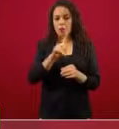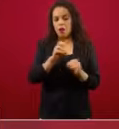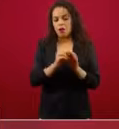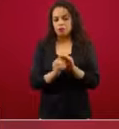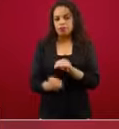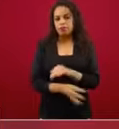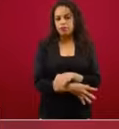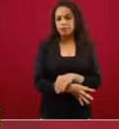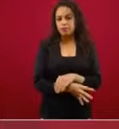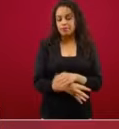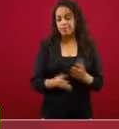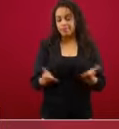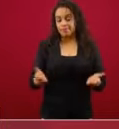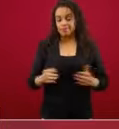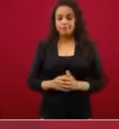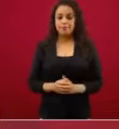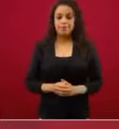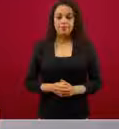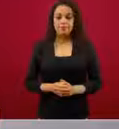las cadenas tienen